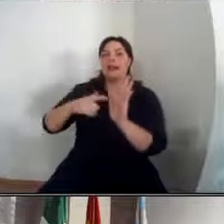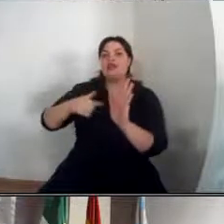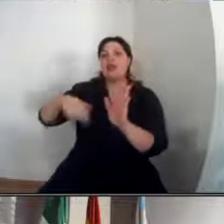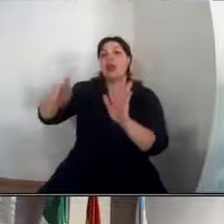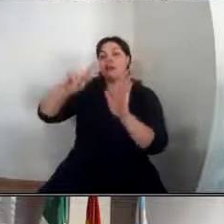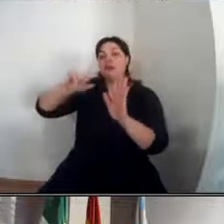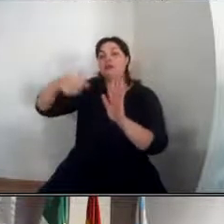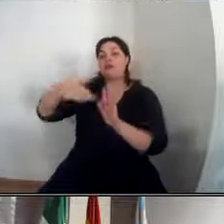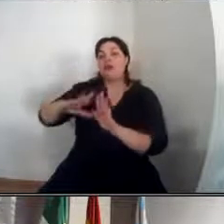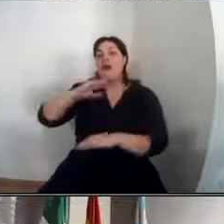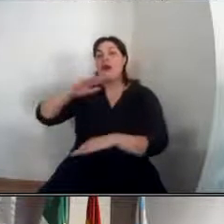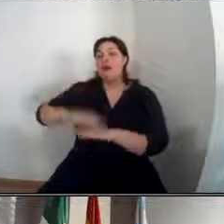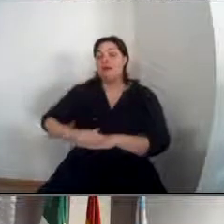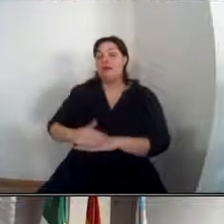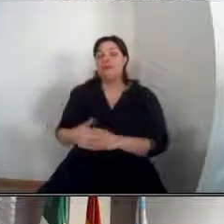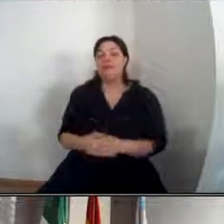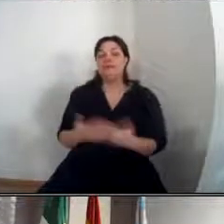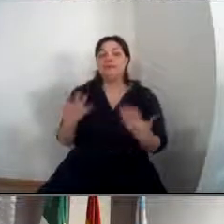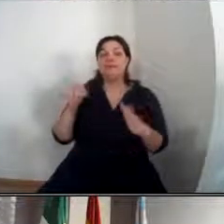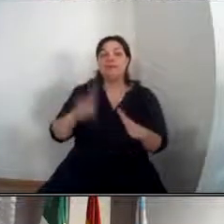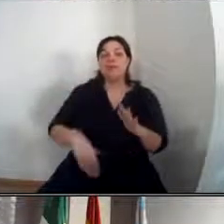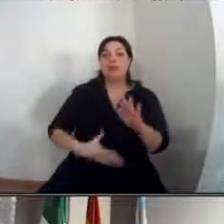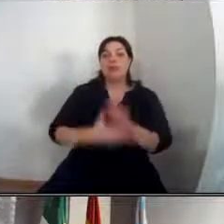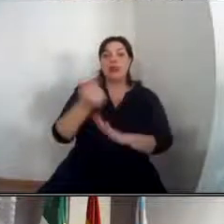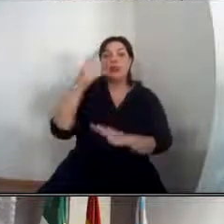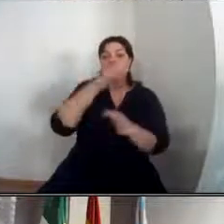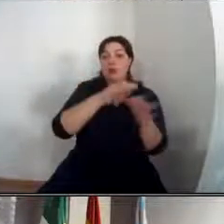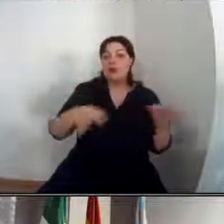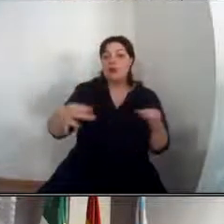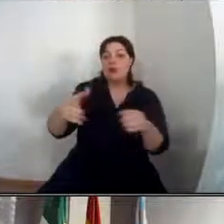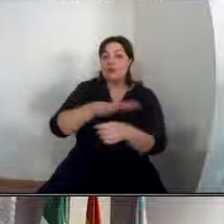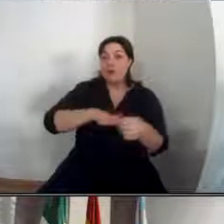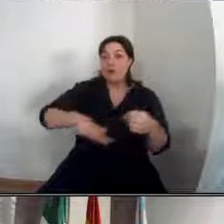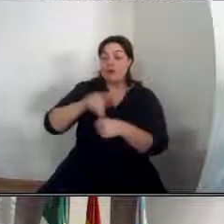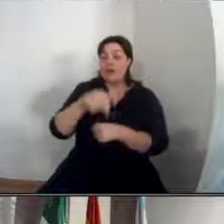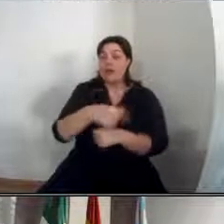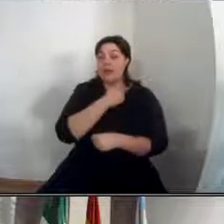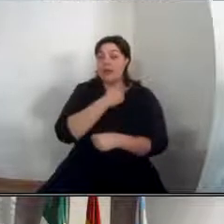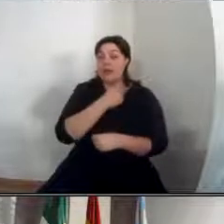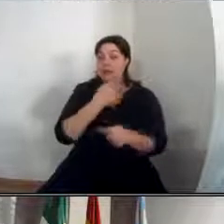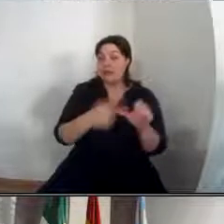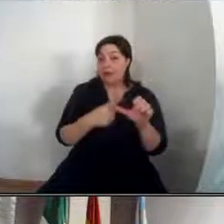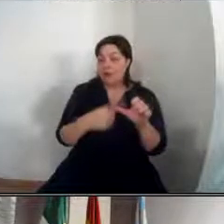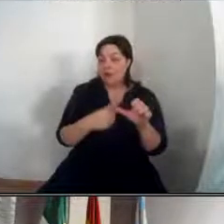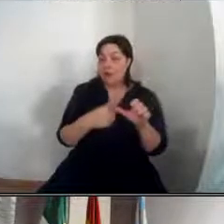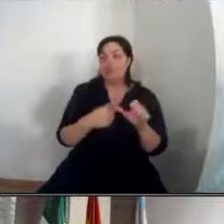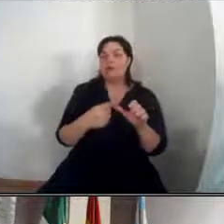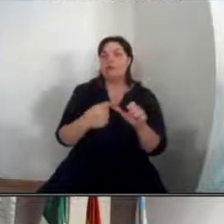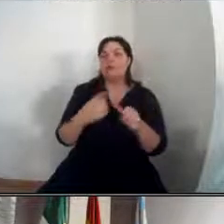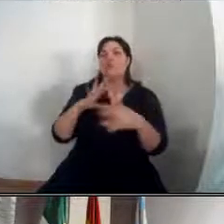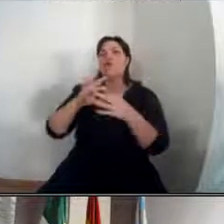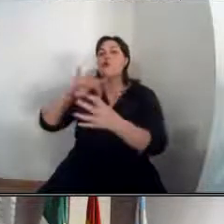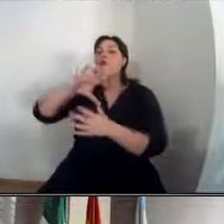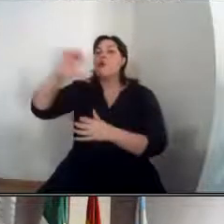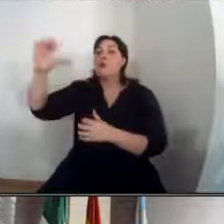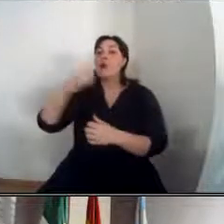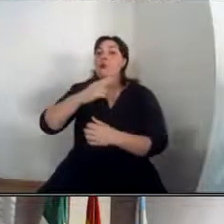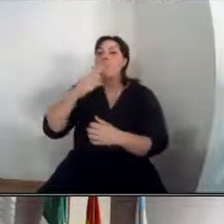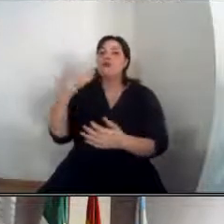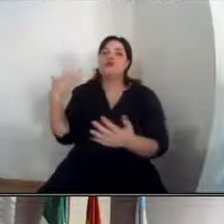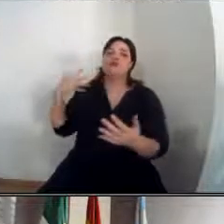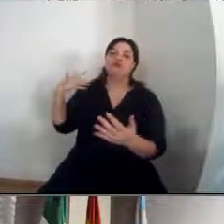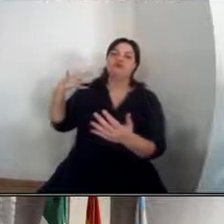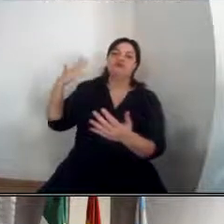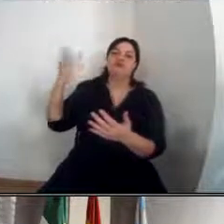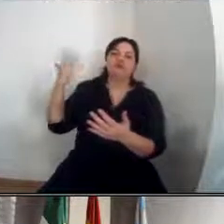cuenta. Para la Federación de Municipios y Provincias de Extremadura, nuestro compromiso con la Unión Europea viene de lejos. Y ya